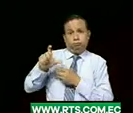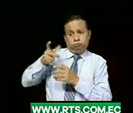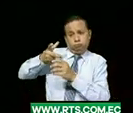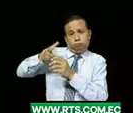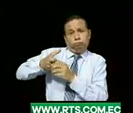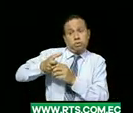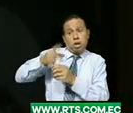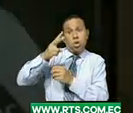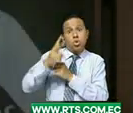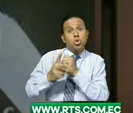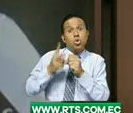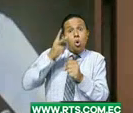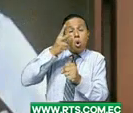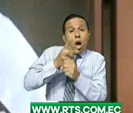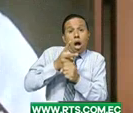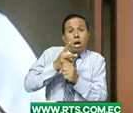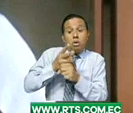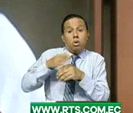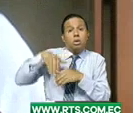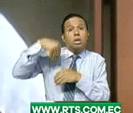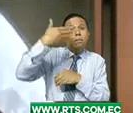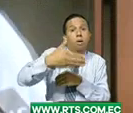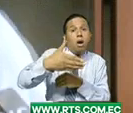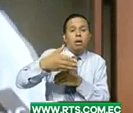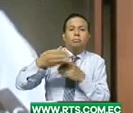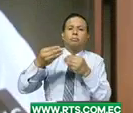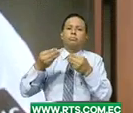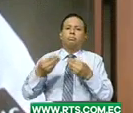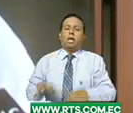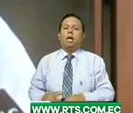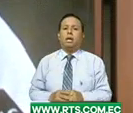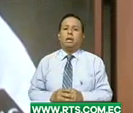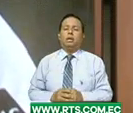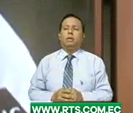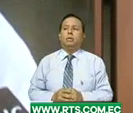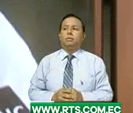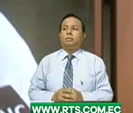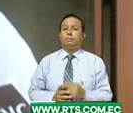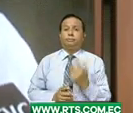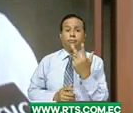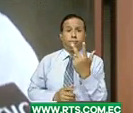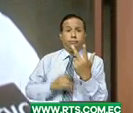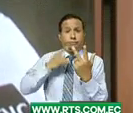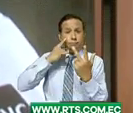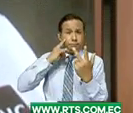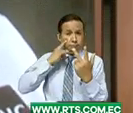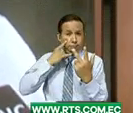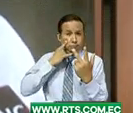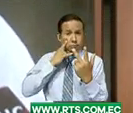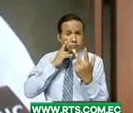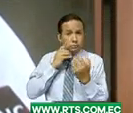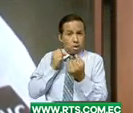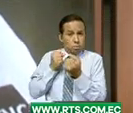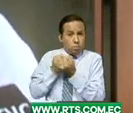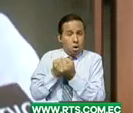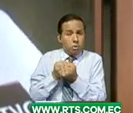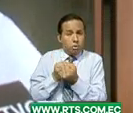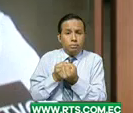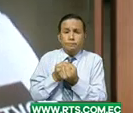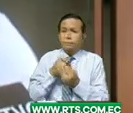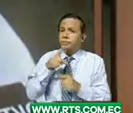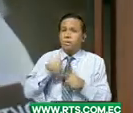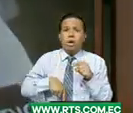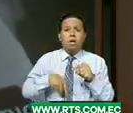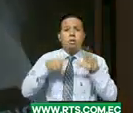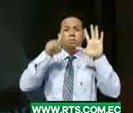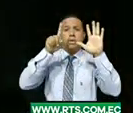los 2 años de edad. Decir que voy a ir por 3 niños es difícil. Estamos hablando de $6,000,000. No puedo